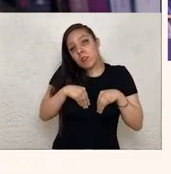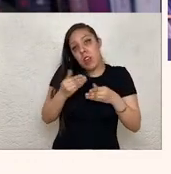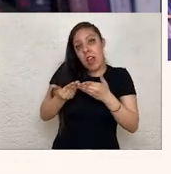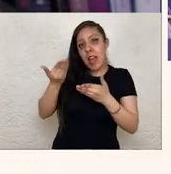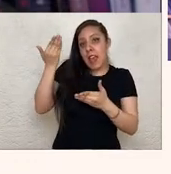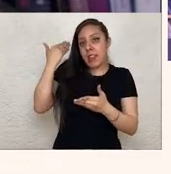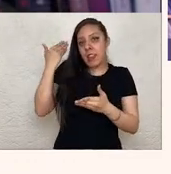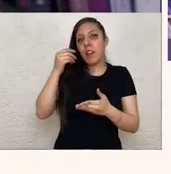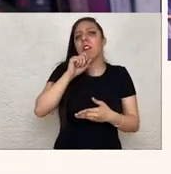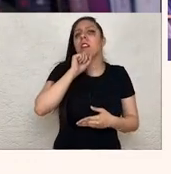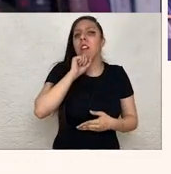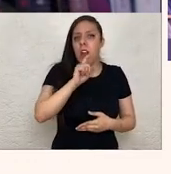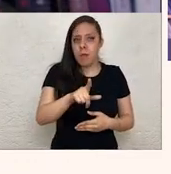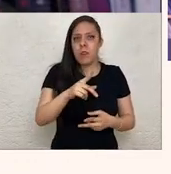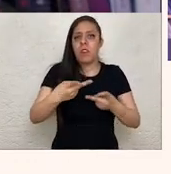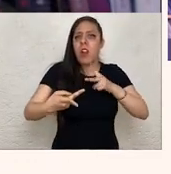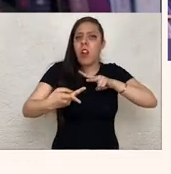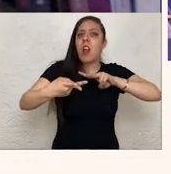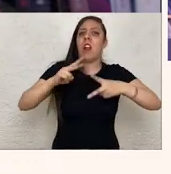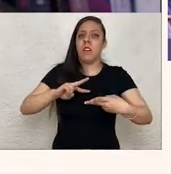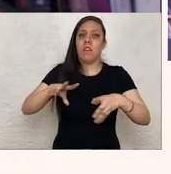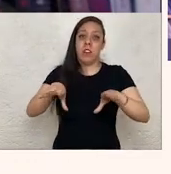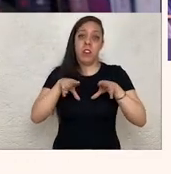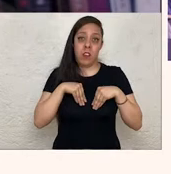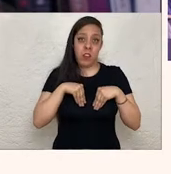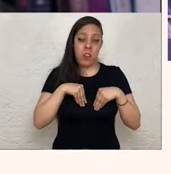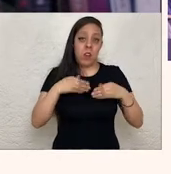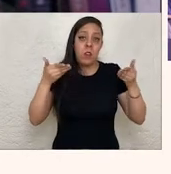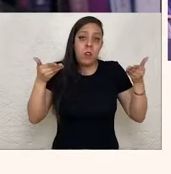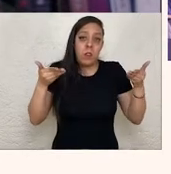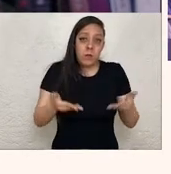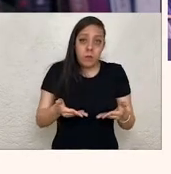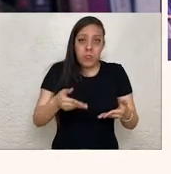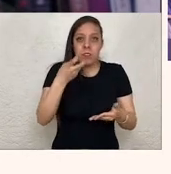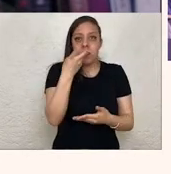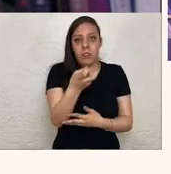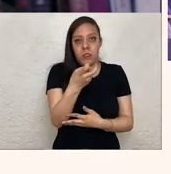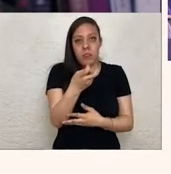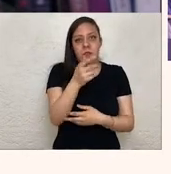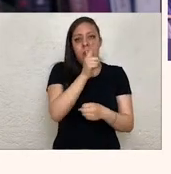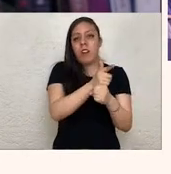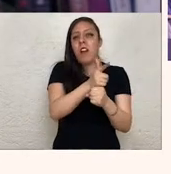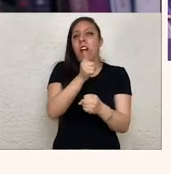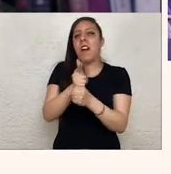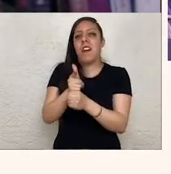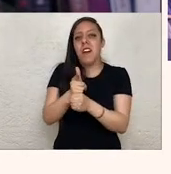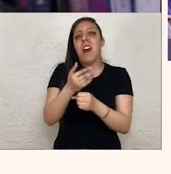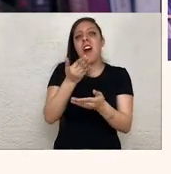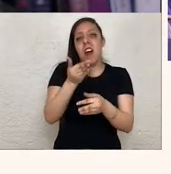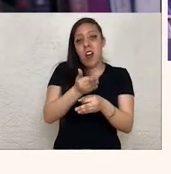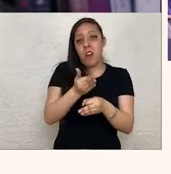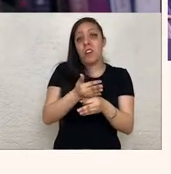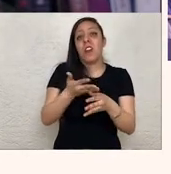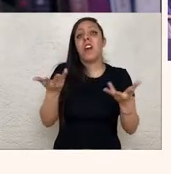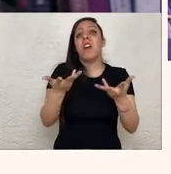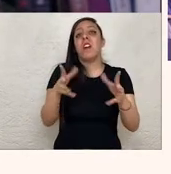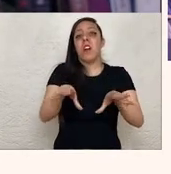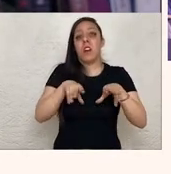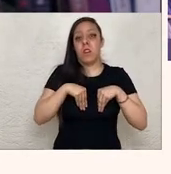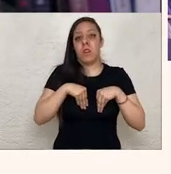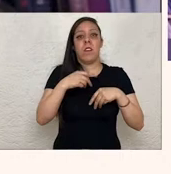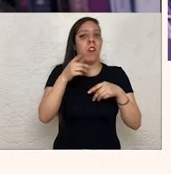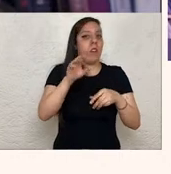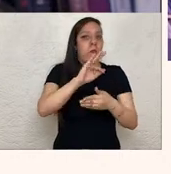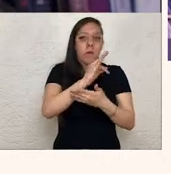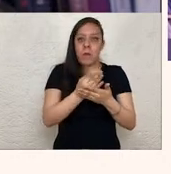pasado, estamos también descolonizando el presente, porque estamos descubriendo esto que estamos diciendo acá, ¿no? La conquista